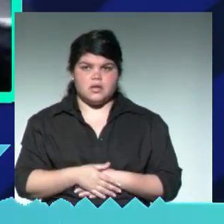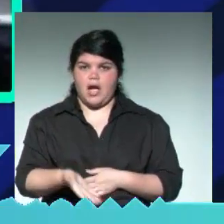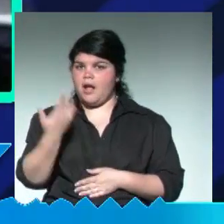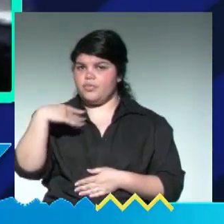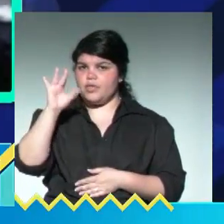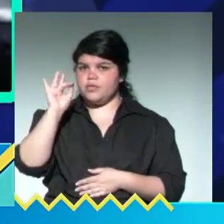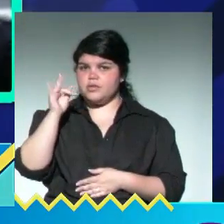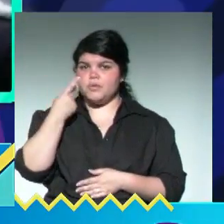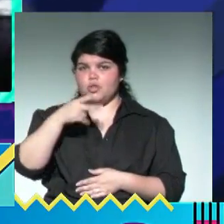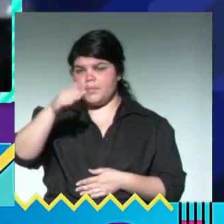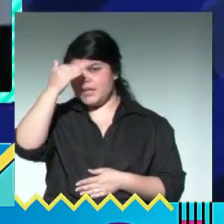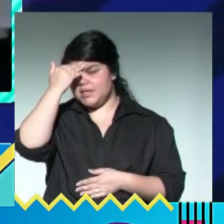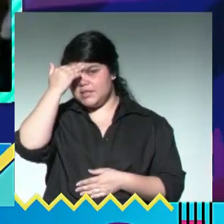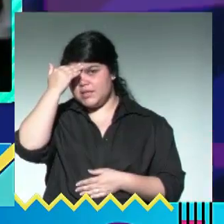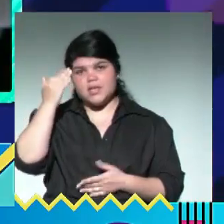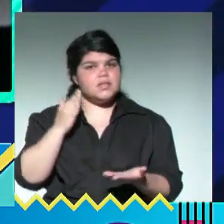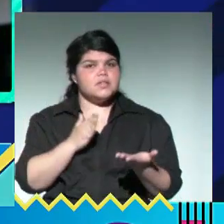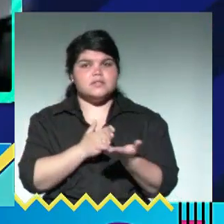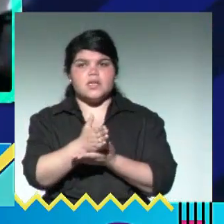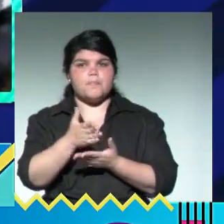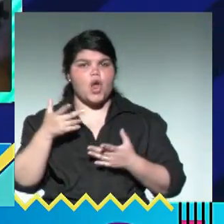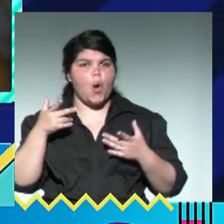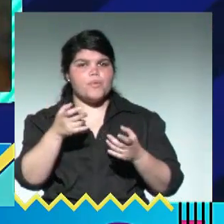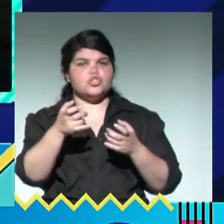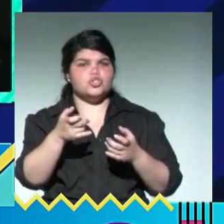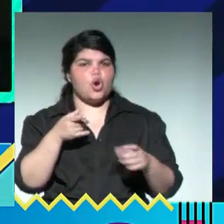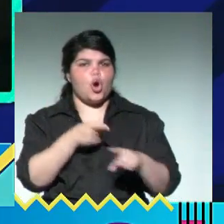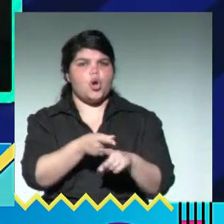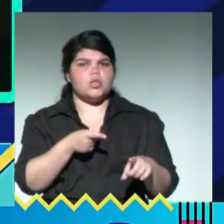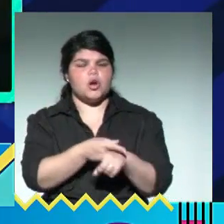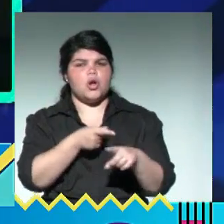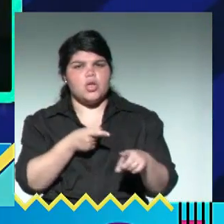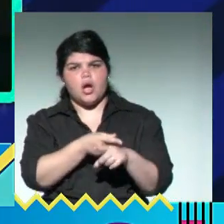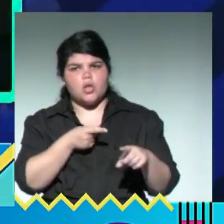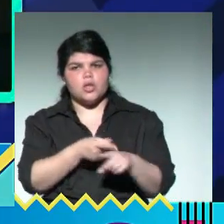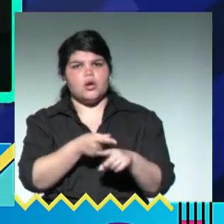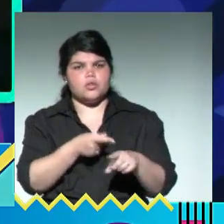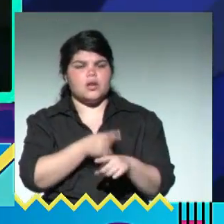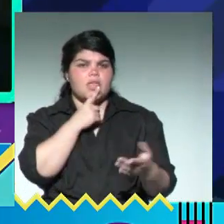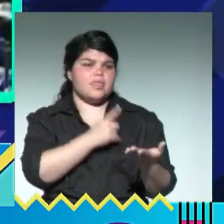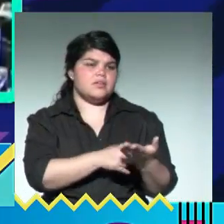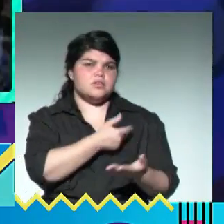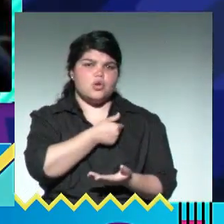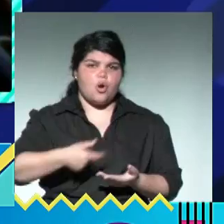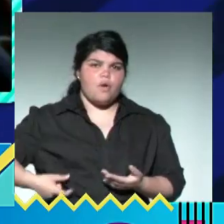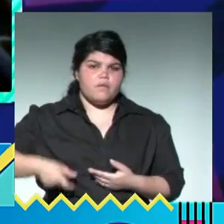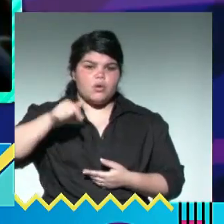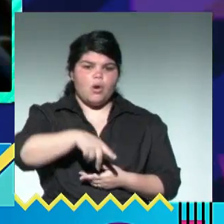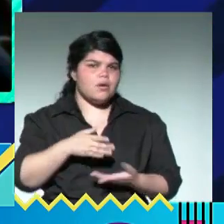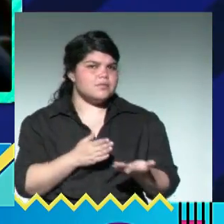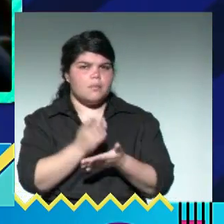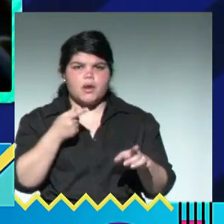diciembre del 2015 una oposición permanente sobre las medidas que está llevando el gobierno y que nos